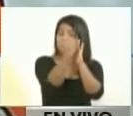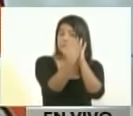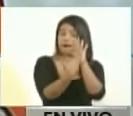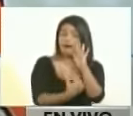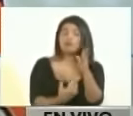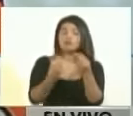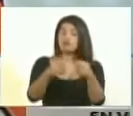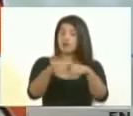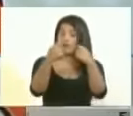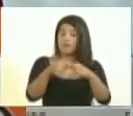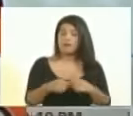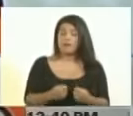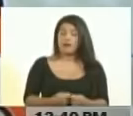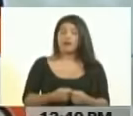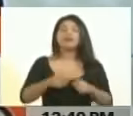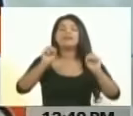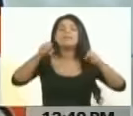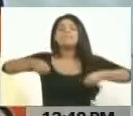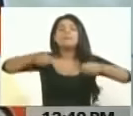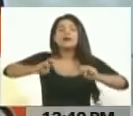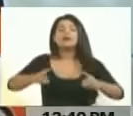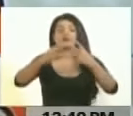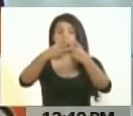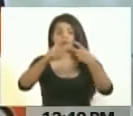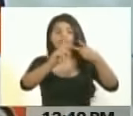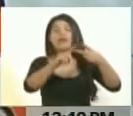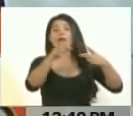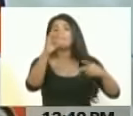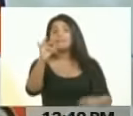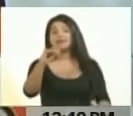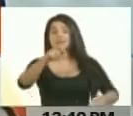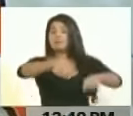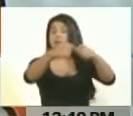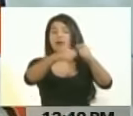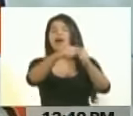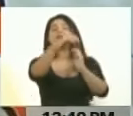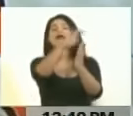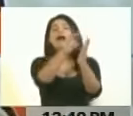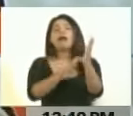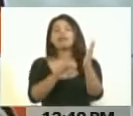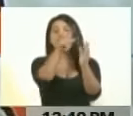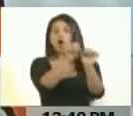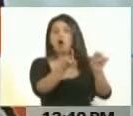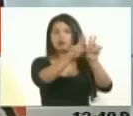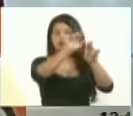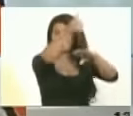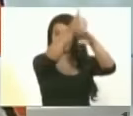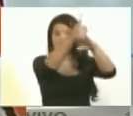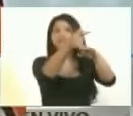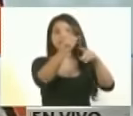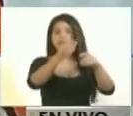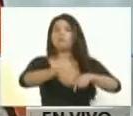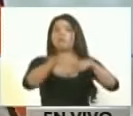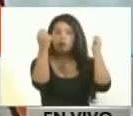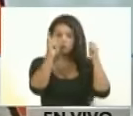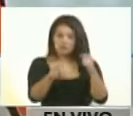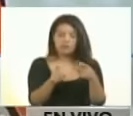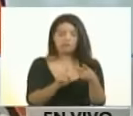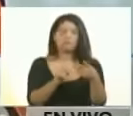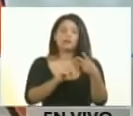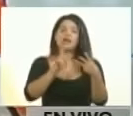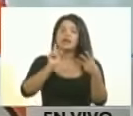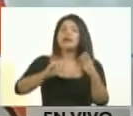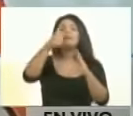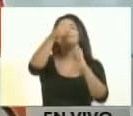han violentado también la Carta de las Naciones Unidas, se ha violentado el principio de legalidad, el principio de